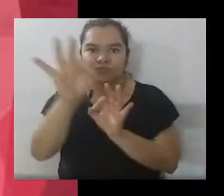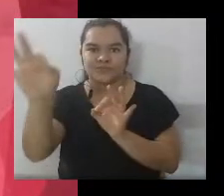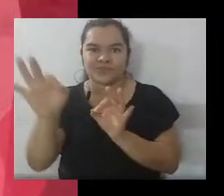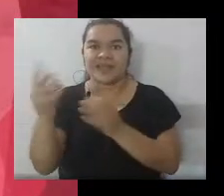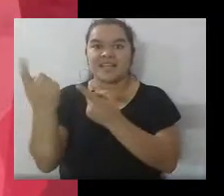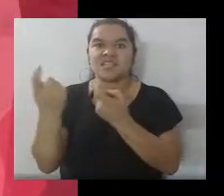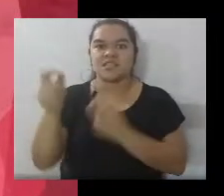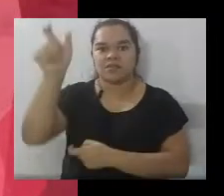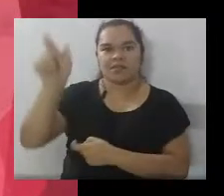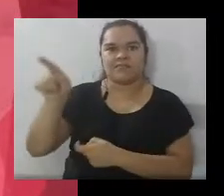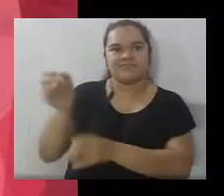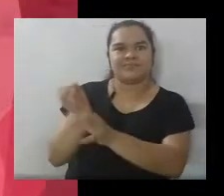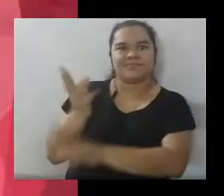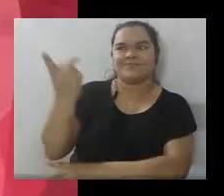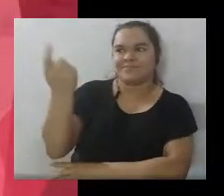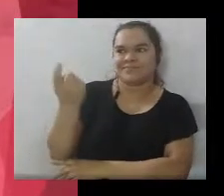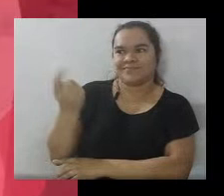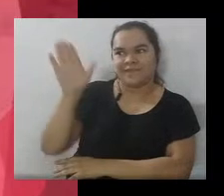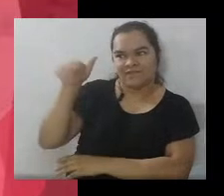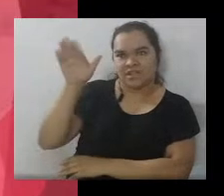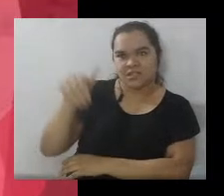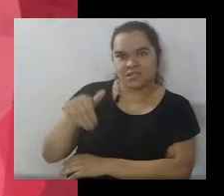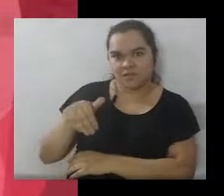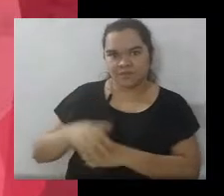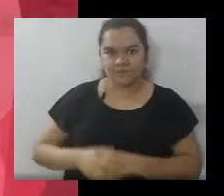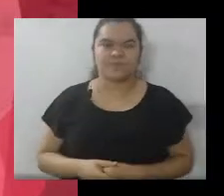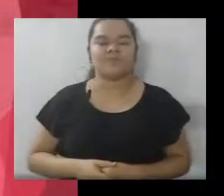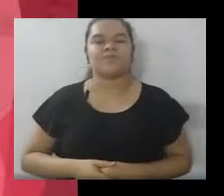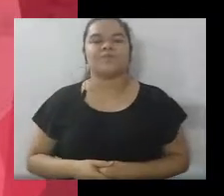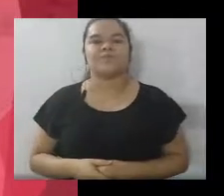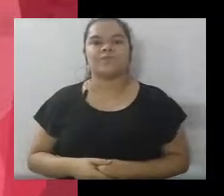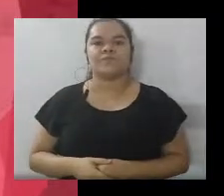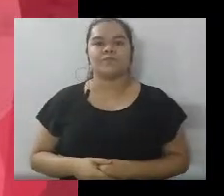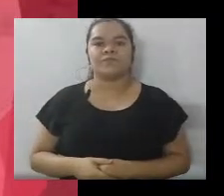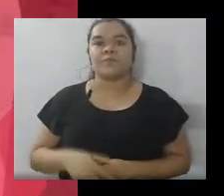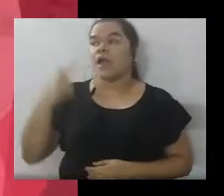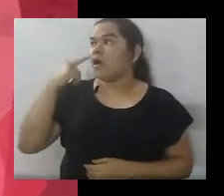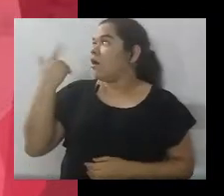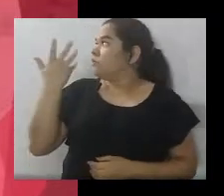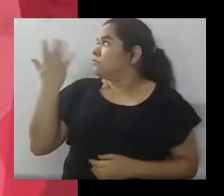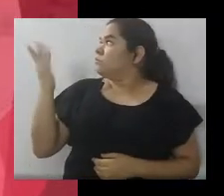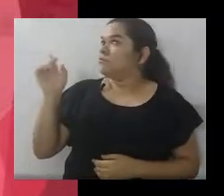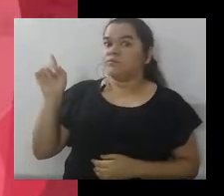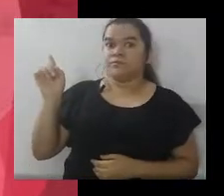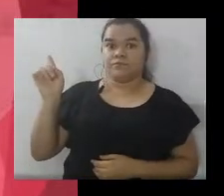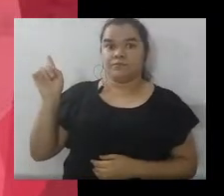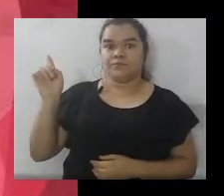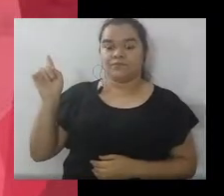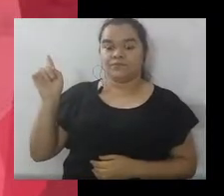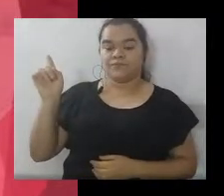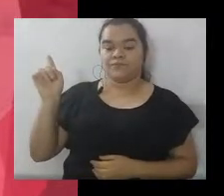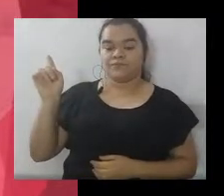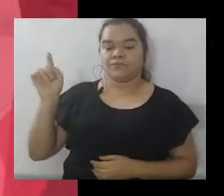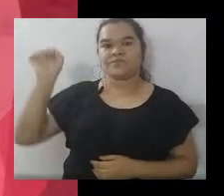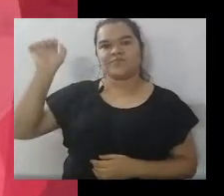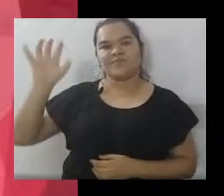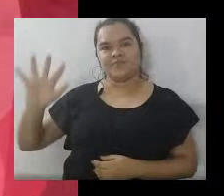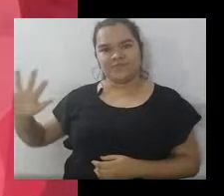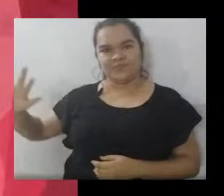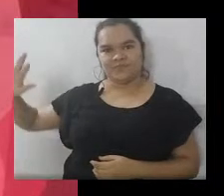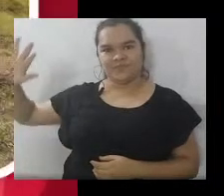servicios de un agrimensor. A continuación van a ver unas imágenes que nos